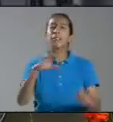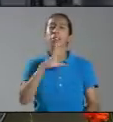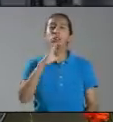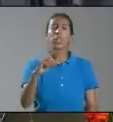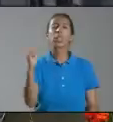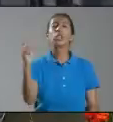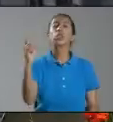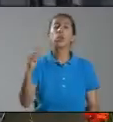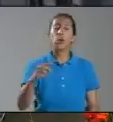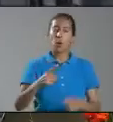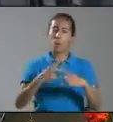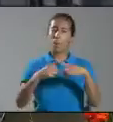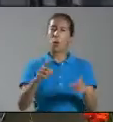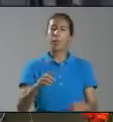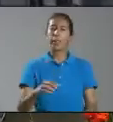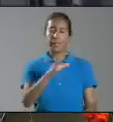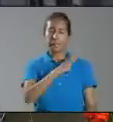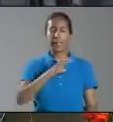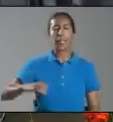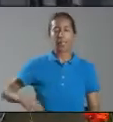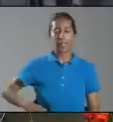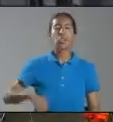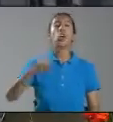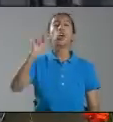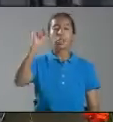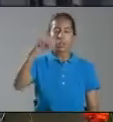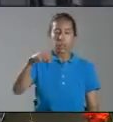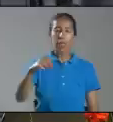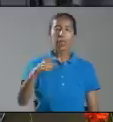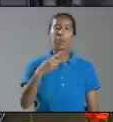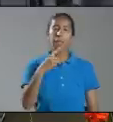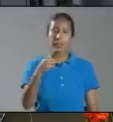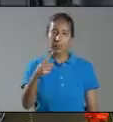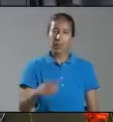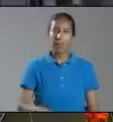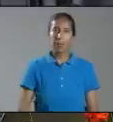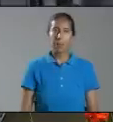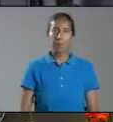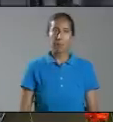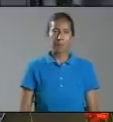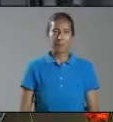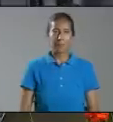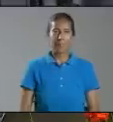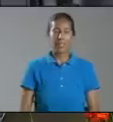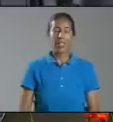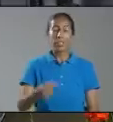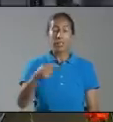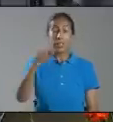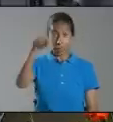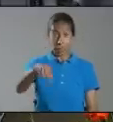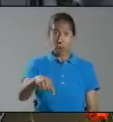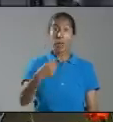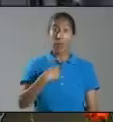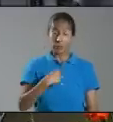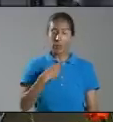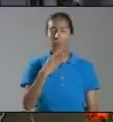Cristo. Sí, le decían a uno. Y ahora yo lo digo.